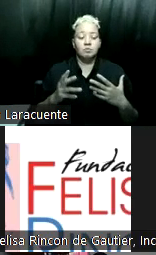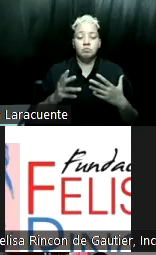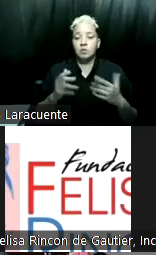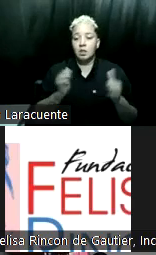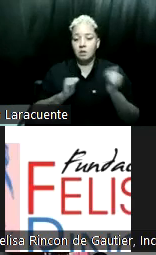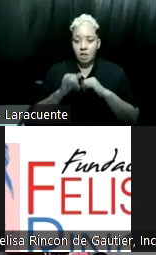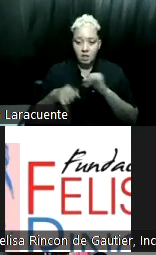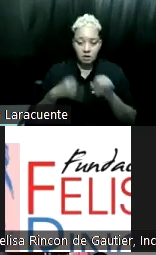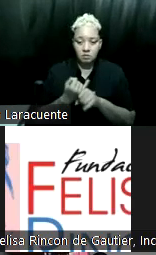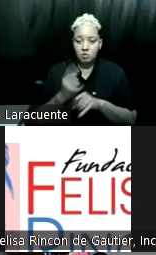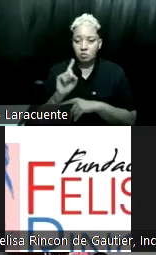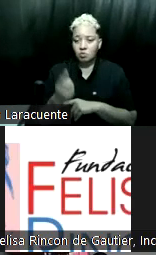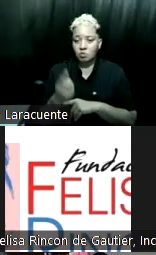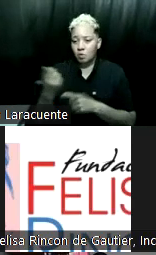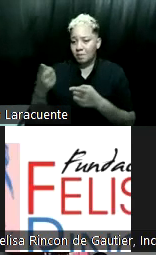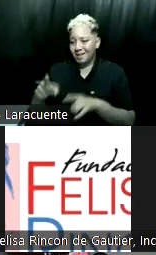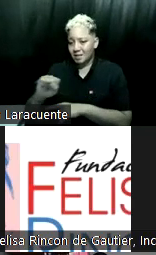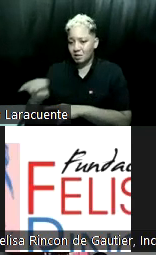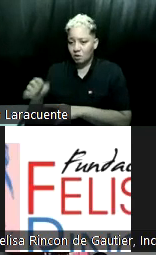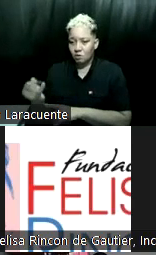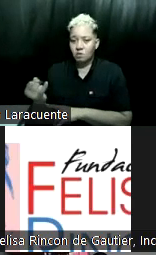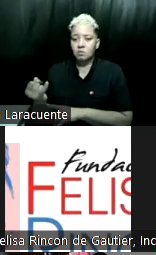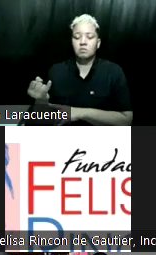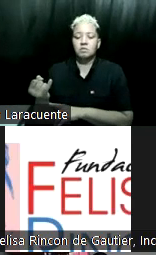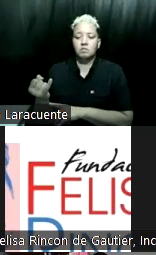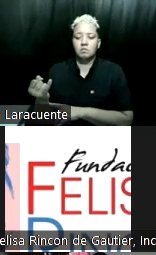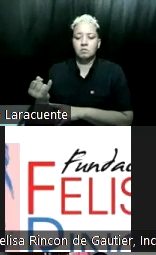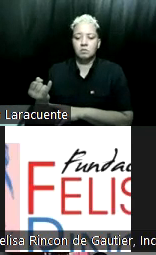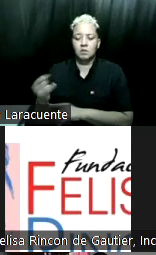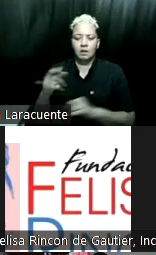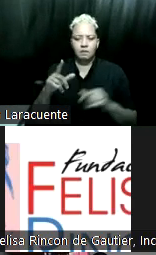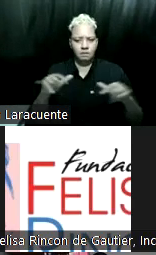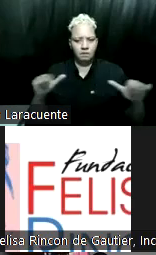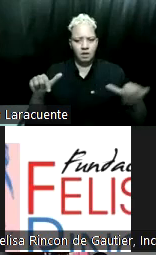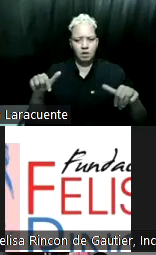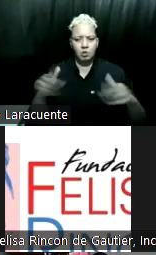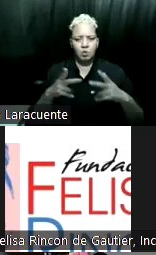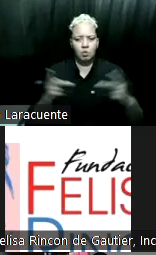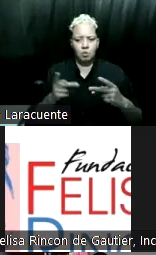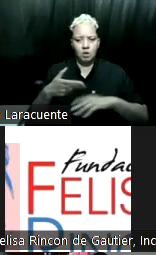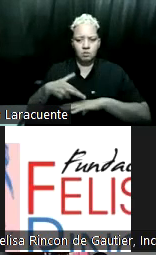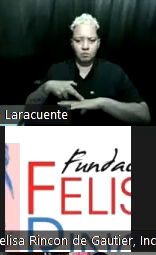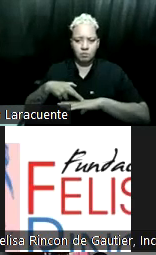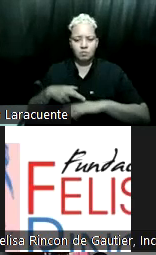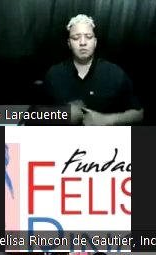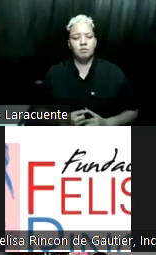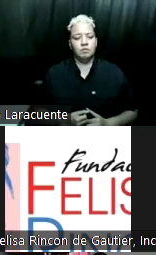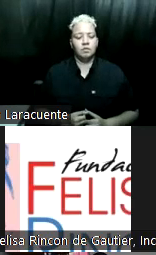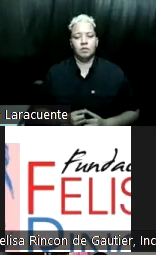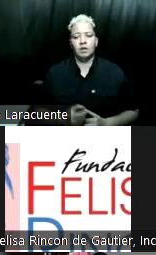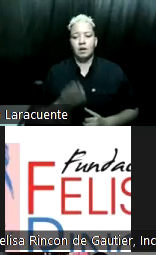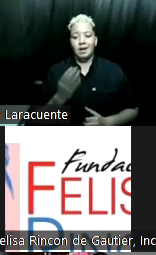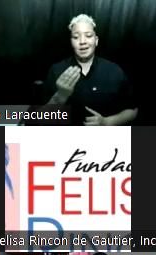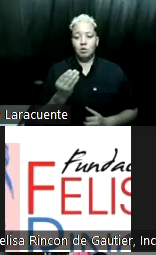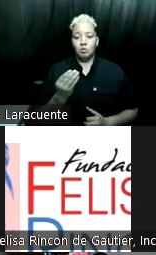que no se da solo en San Juan, sino que tiene diversas sedes en la isla. 14 equipos